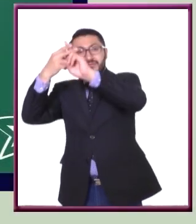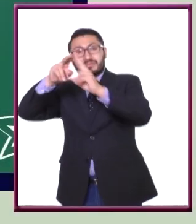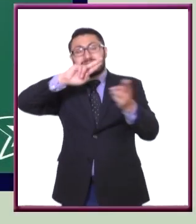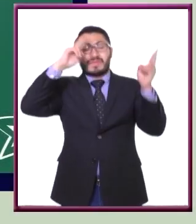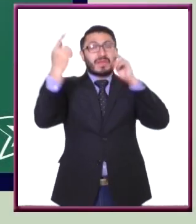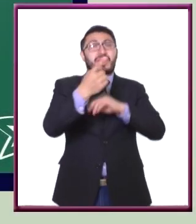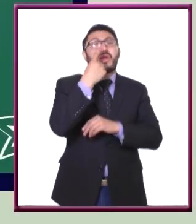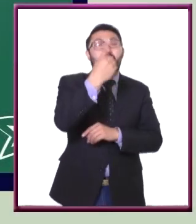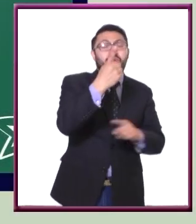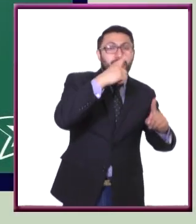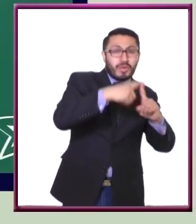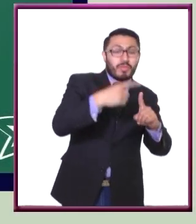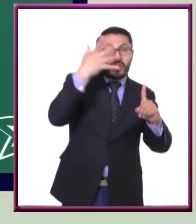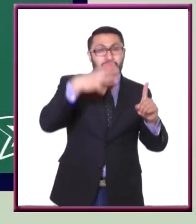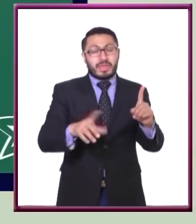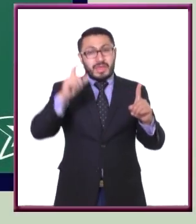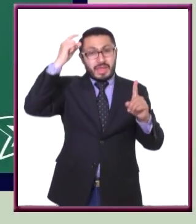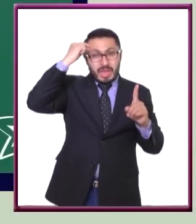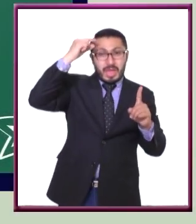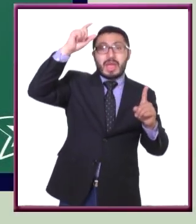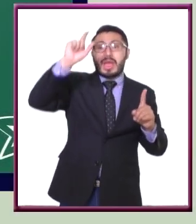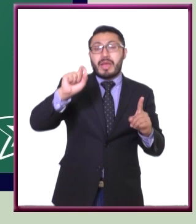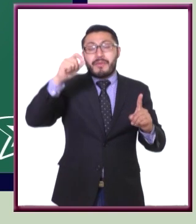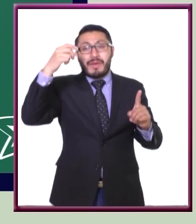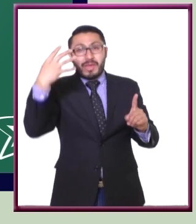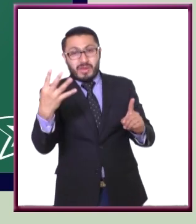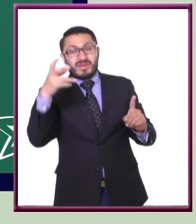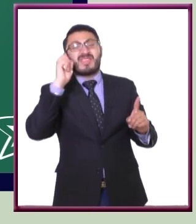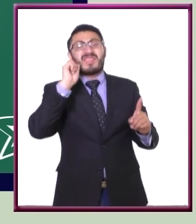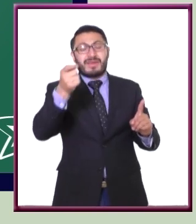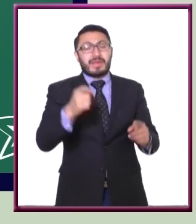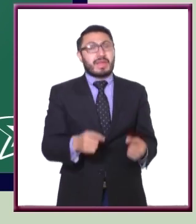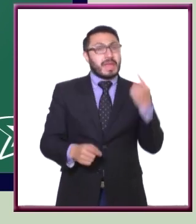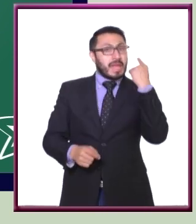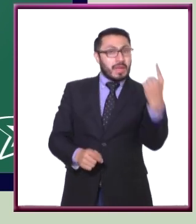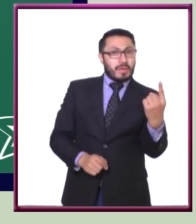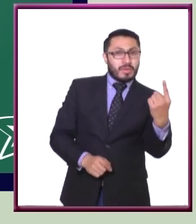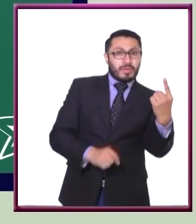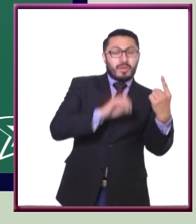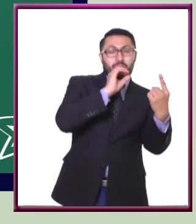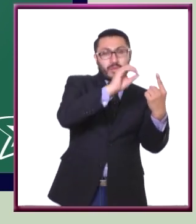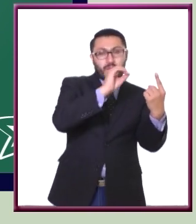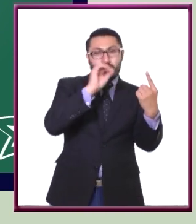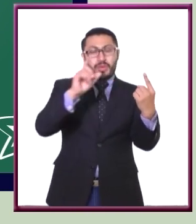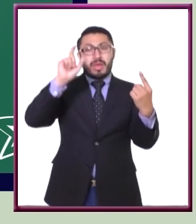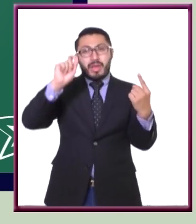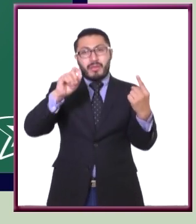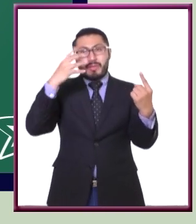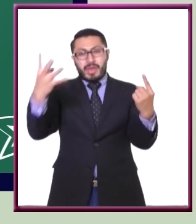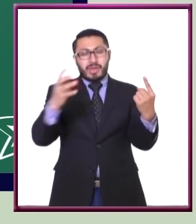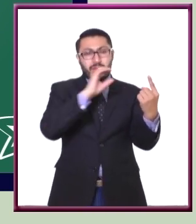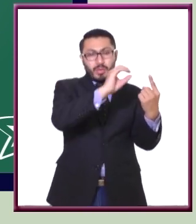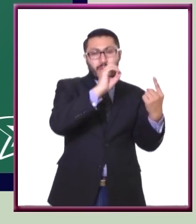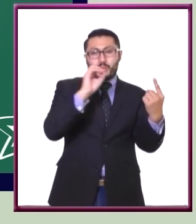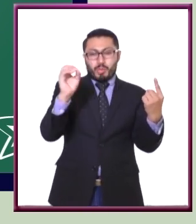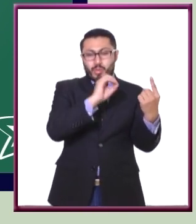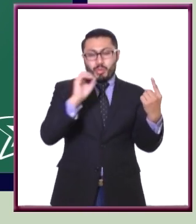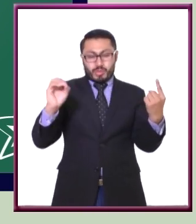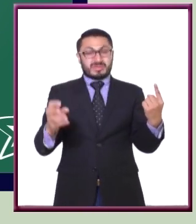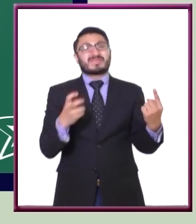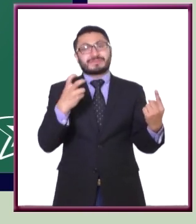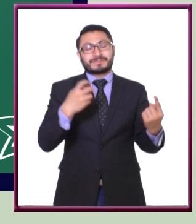en el universo es de 1 por 10 a la 24. Esto es un 1 seguido de 24